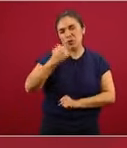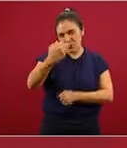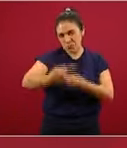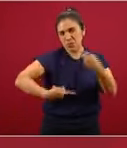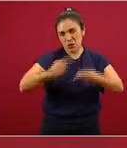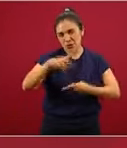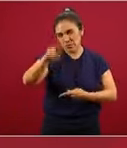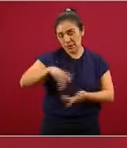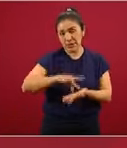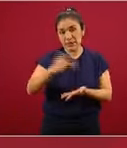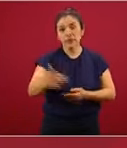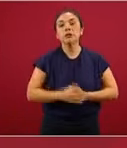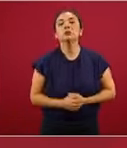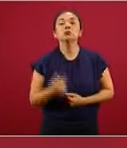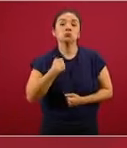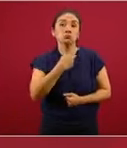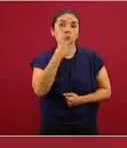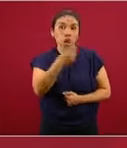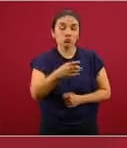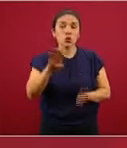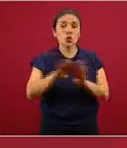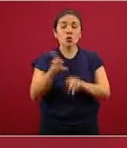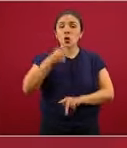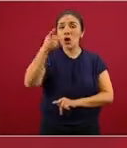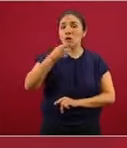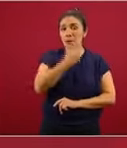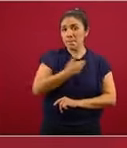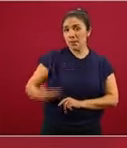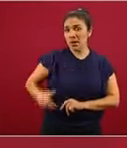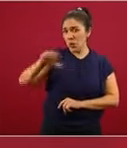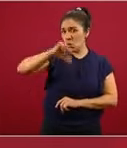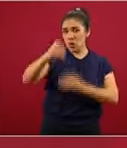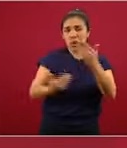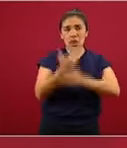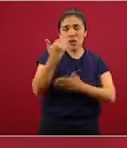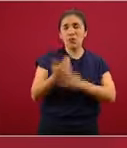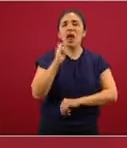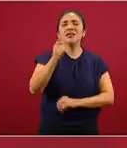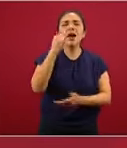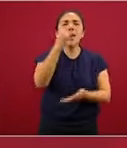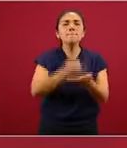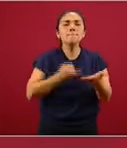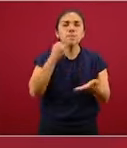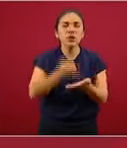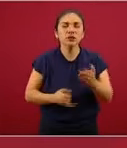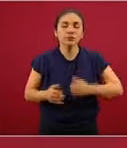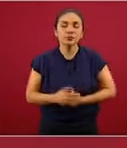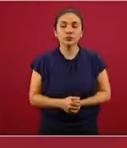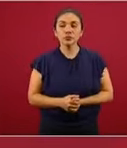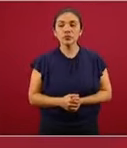que le agradezco, para comentar lo que comentó el presidente esta misma mañana sobre los impuestos.